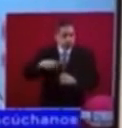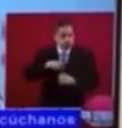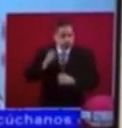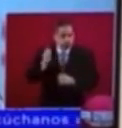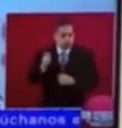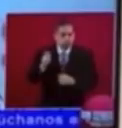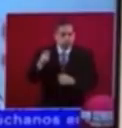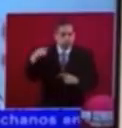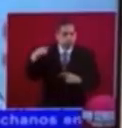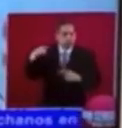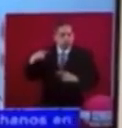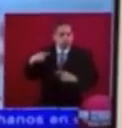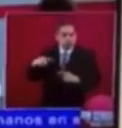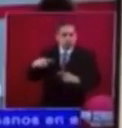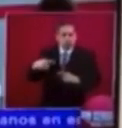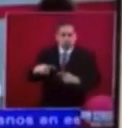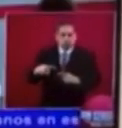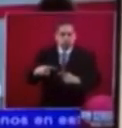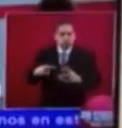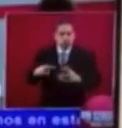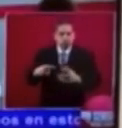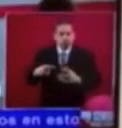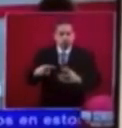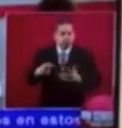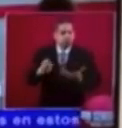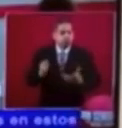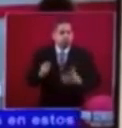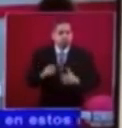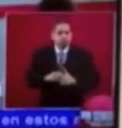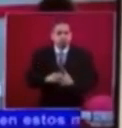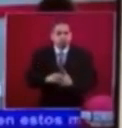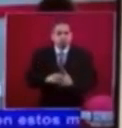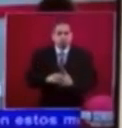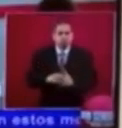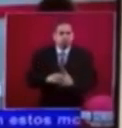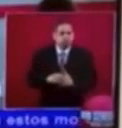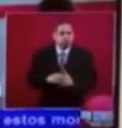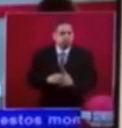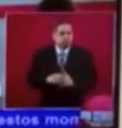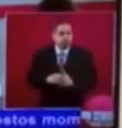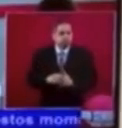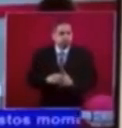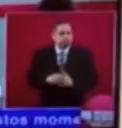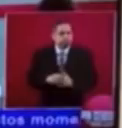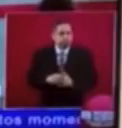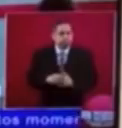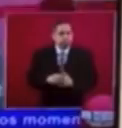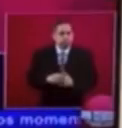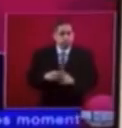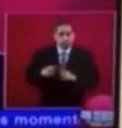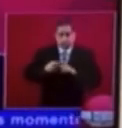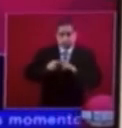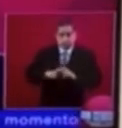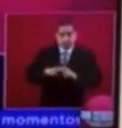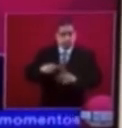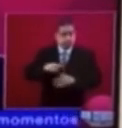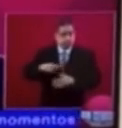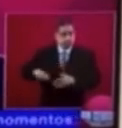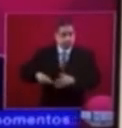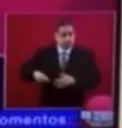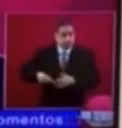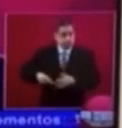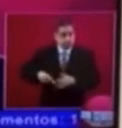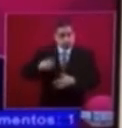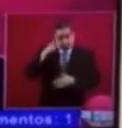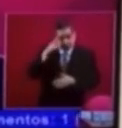quién invierte y qué promueve en redes sociales como Facebook,